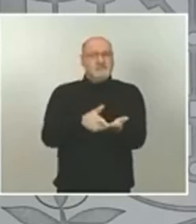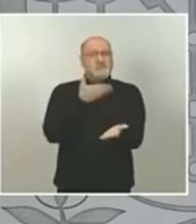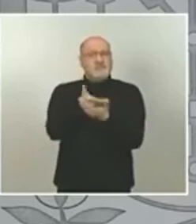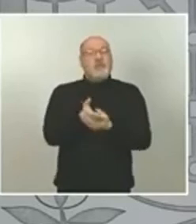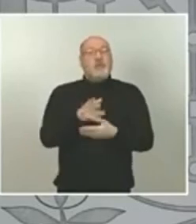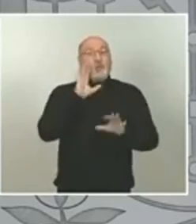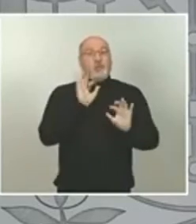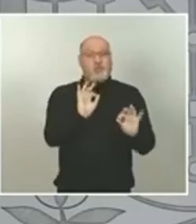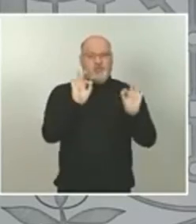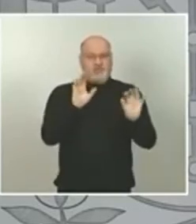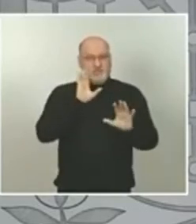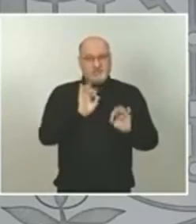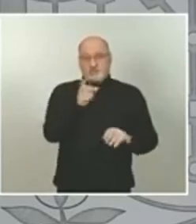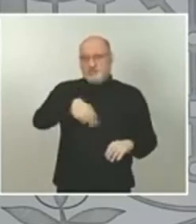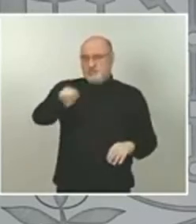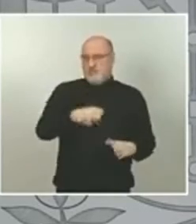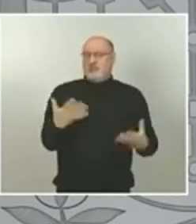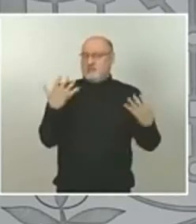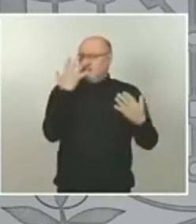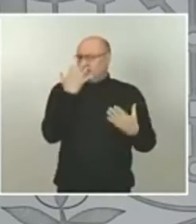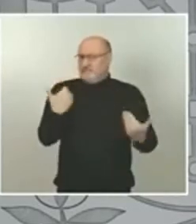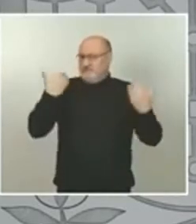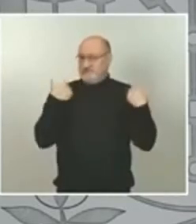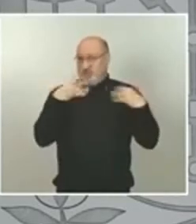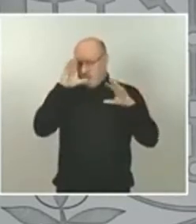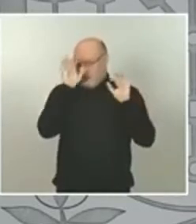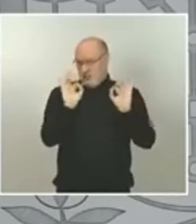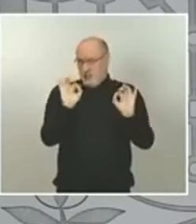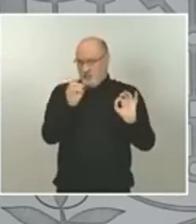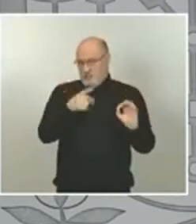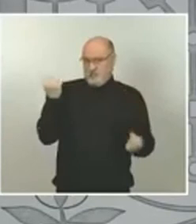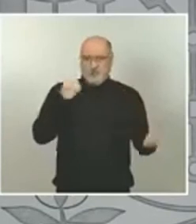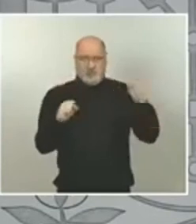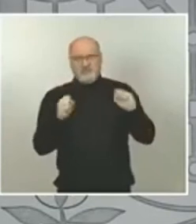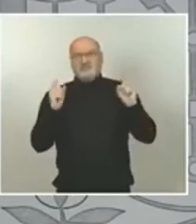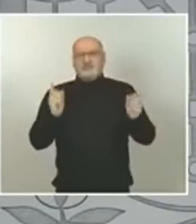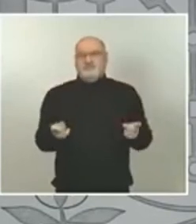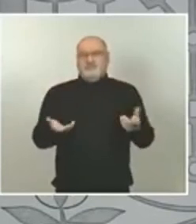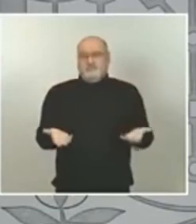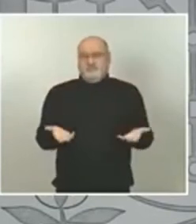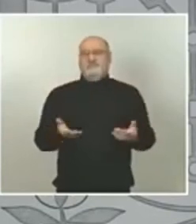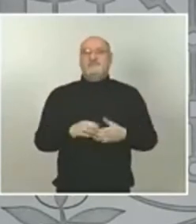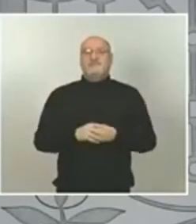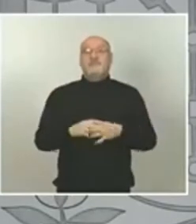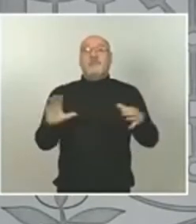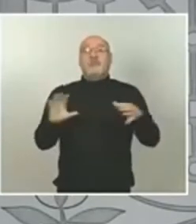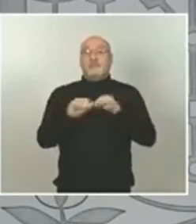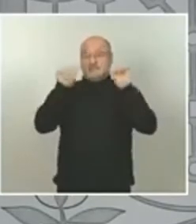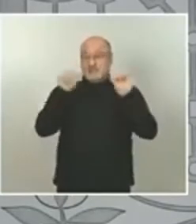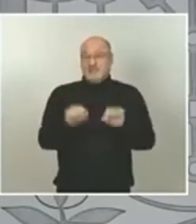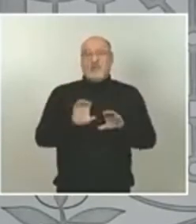a la responsabilidad y al sentido común. En este sentido, quiero compartir que en el Consejo de